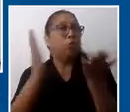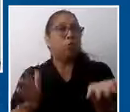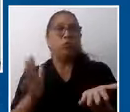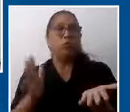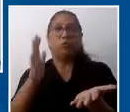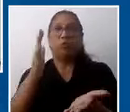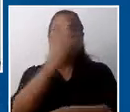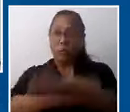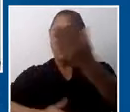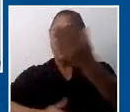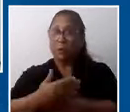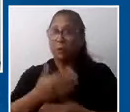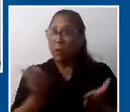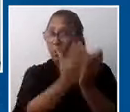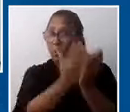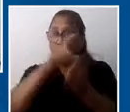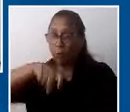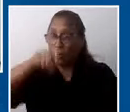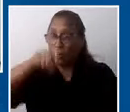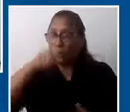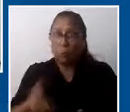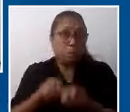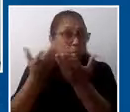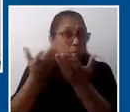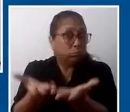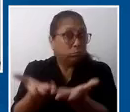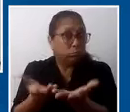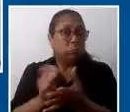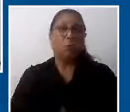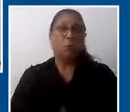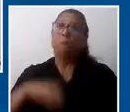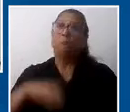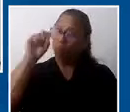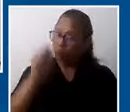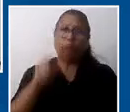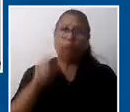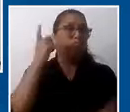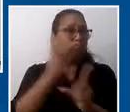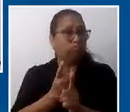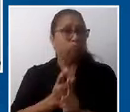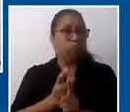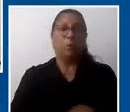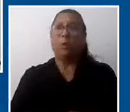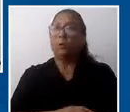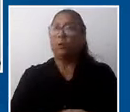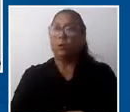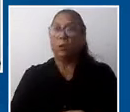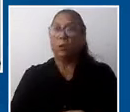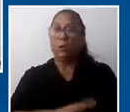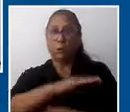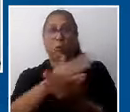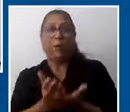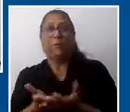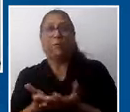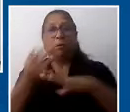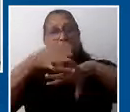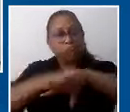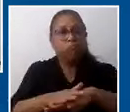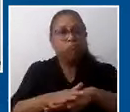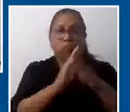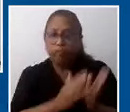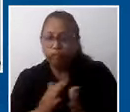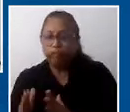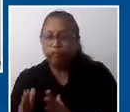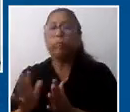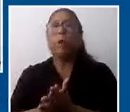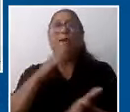colegio debe darlos? En efecto, es parte de la adaptabilidad, que es un componente del